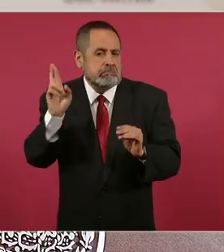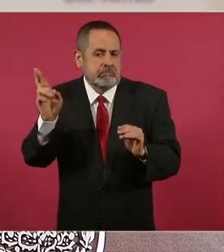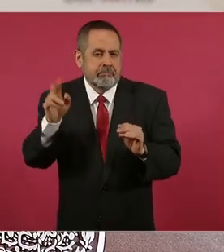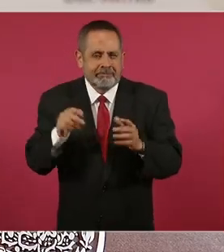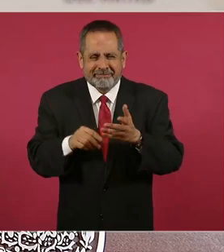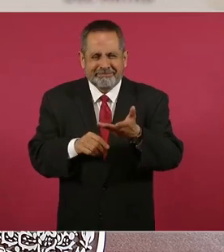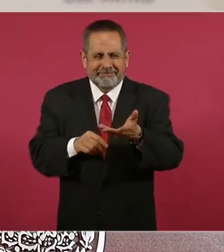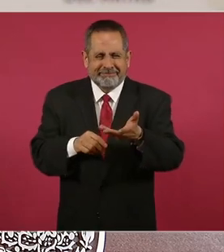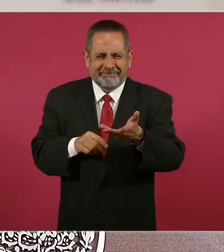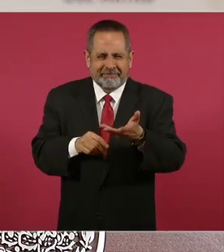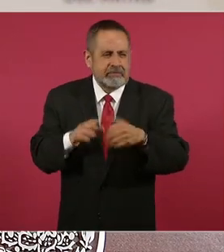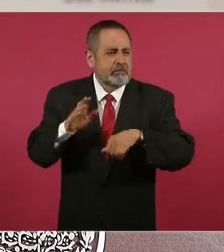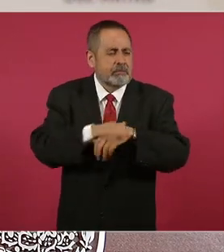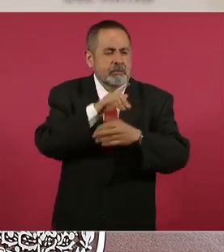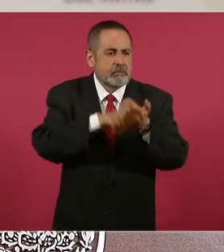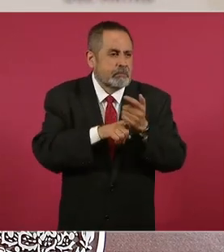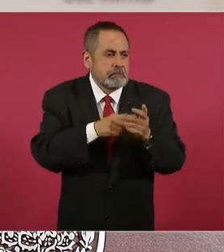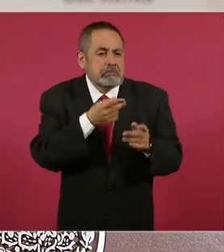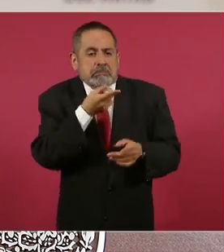¿Y por qué se da el rumor?